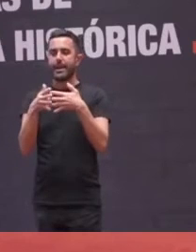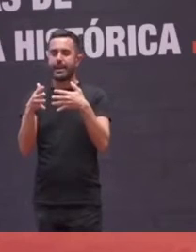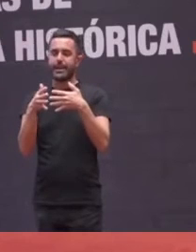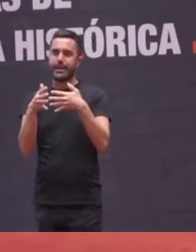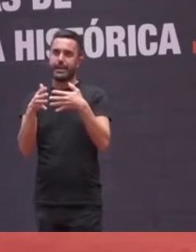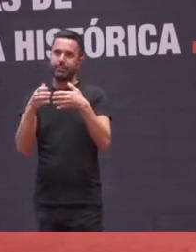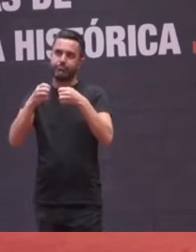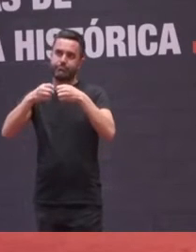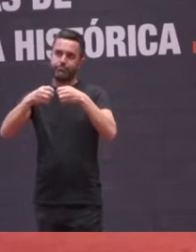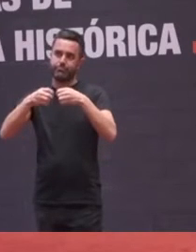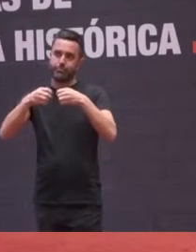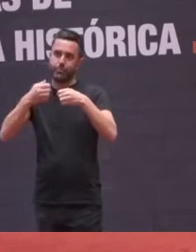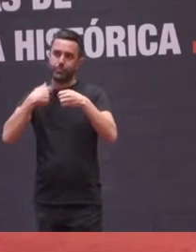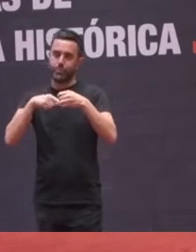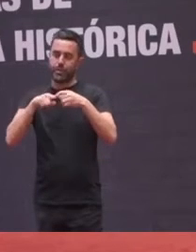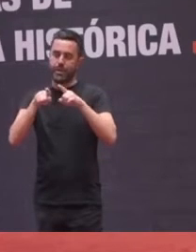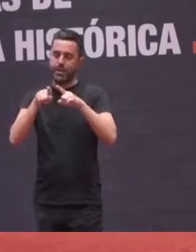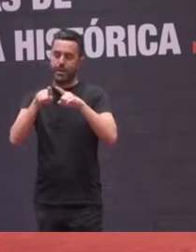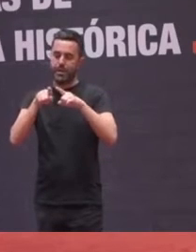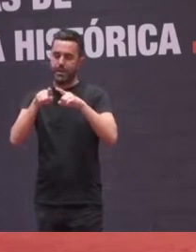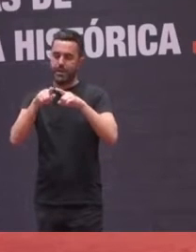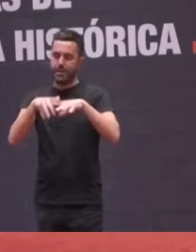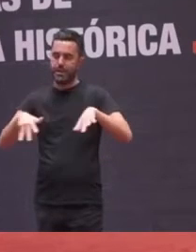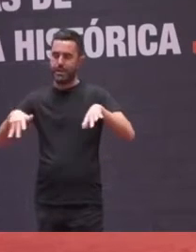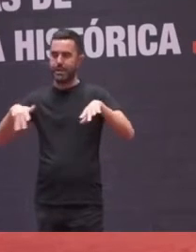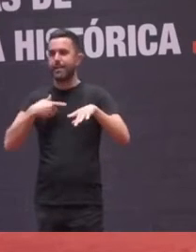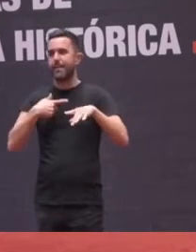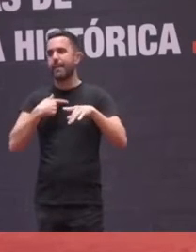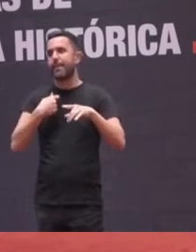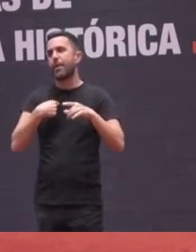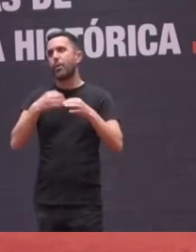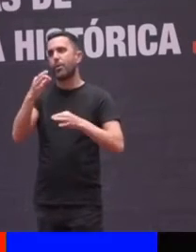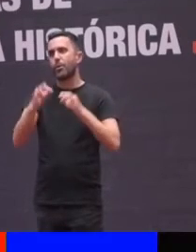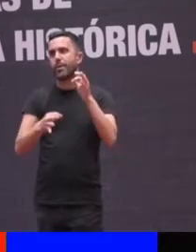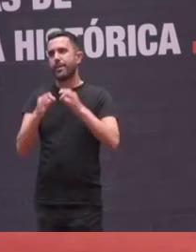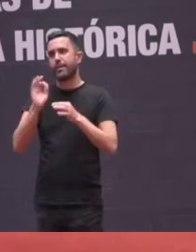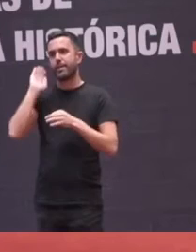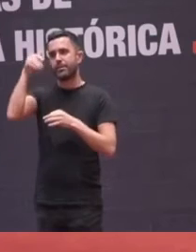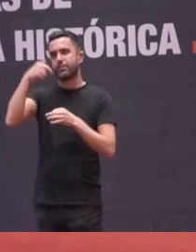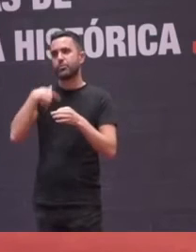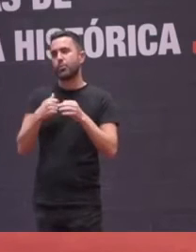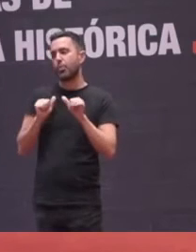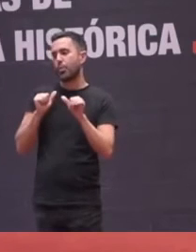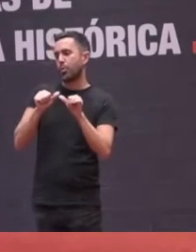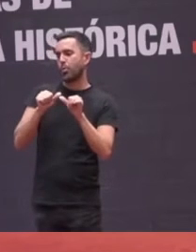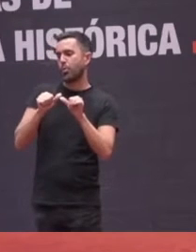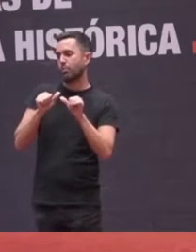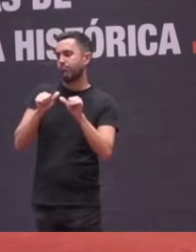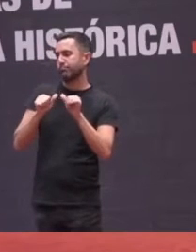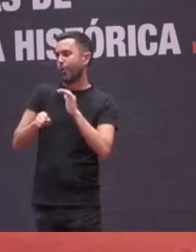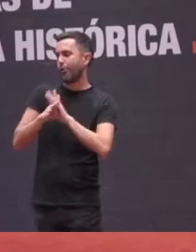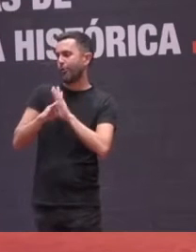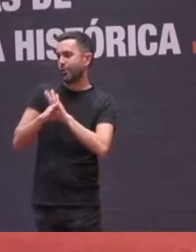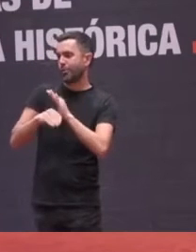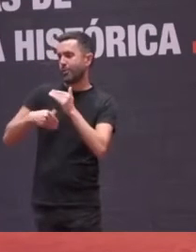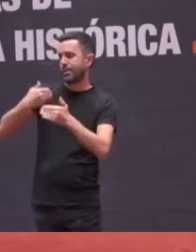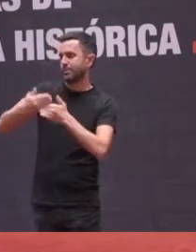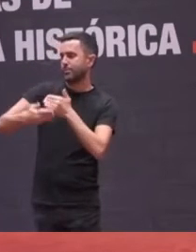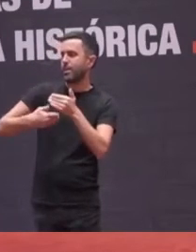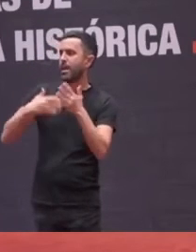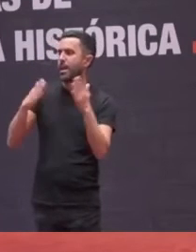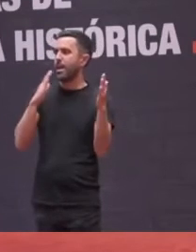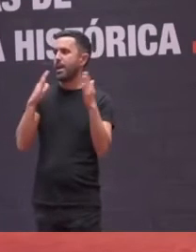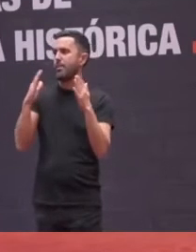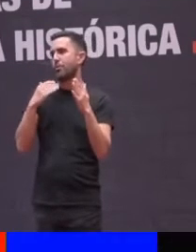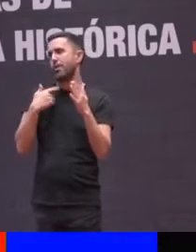xurídico-administrativa e pública da República foi feble, foi un mero continuismo, da época de Calvo Sotelo e do